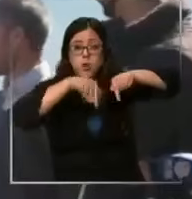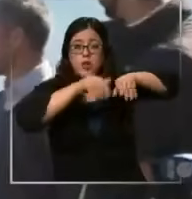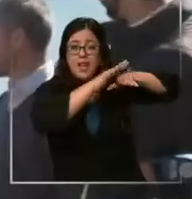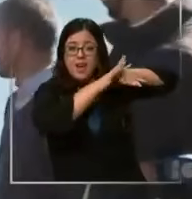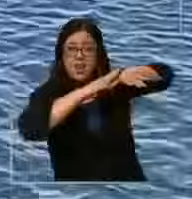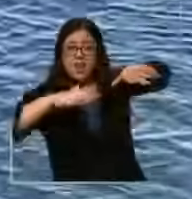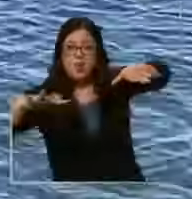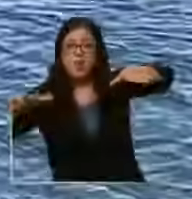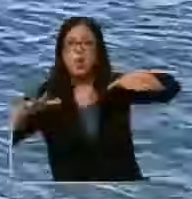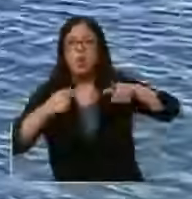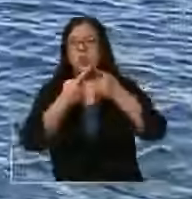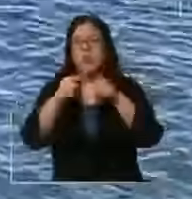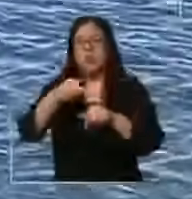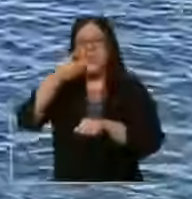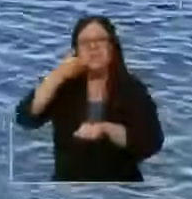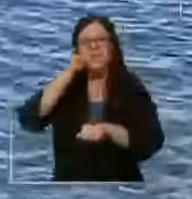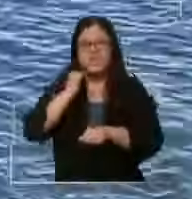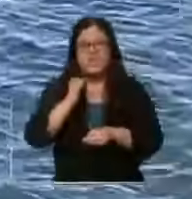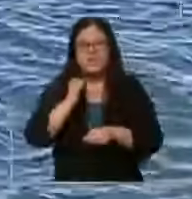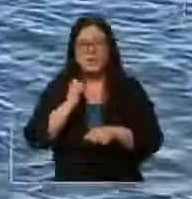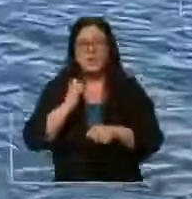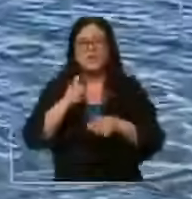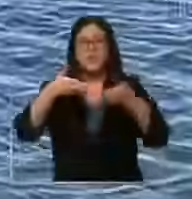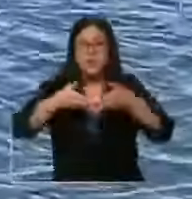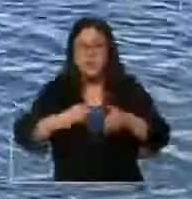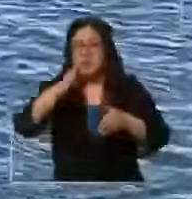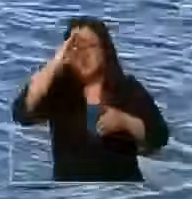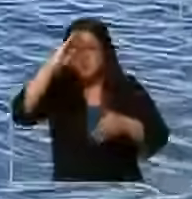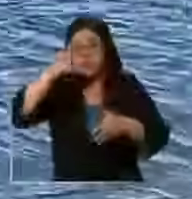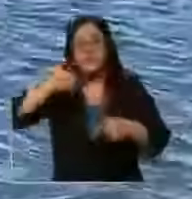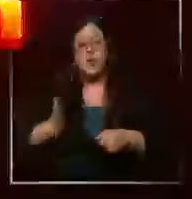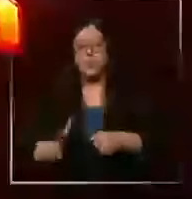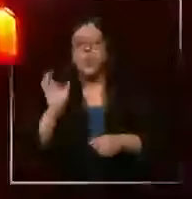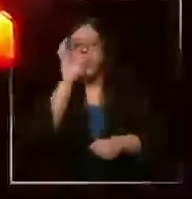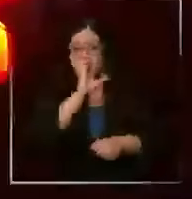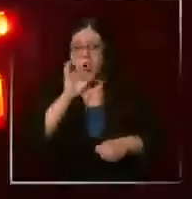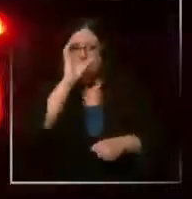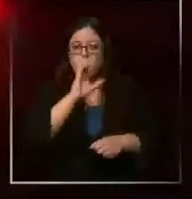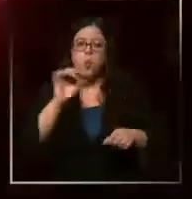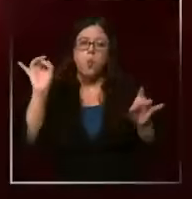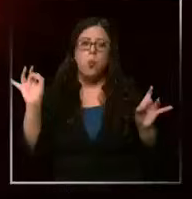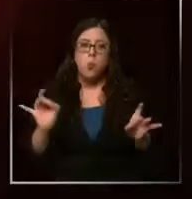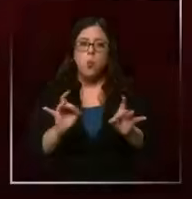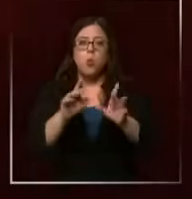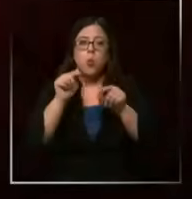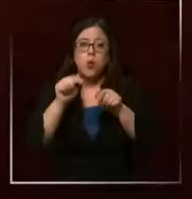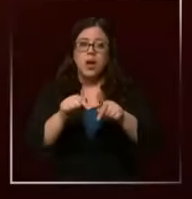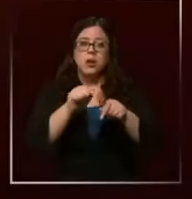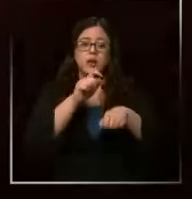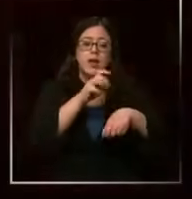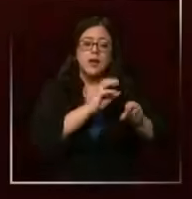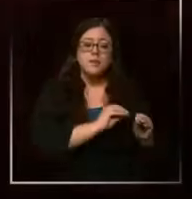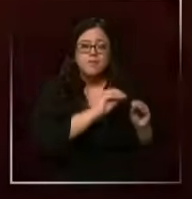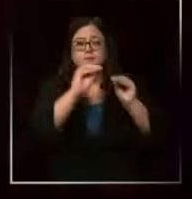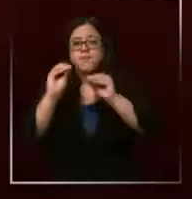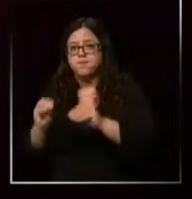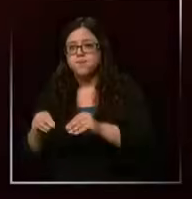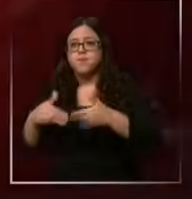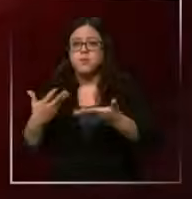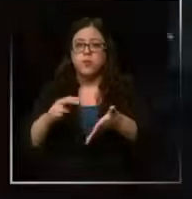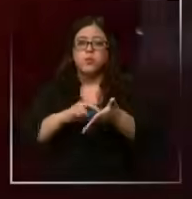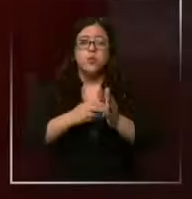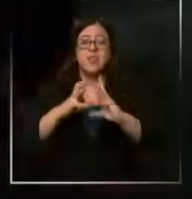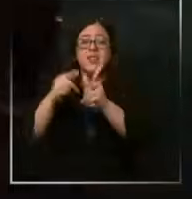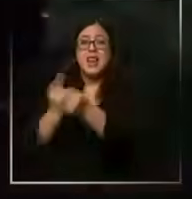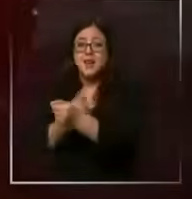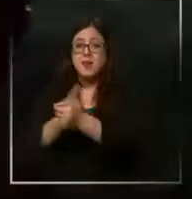más fuerte que la de ayer. La Armada, por su parte, comprometió mantener las labores de búsqueda en caso que éstas se extiendan. Pese a las dificultades, la